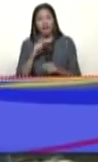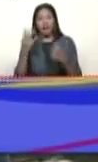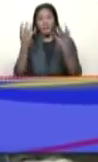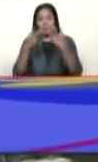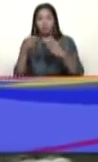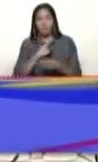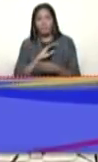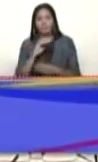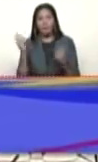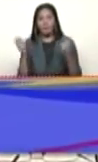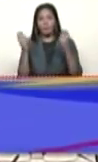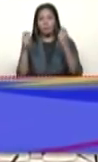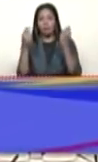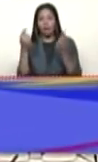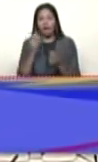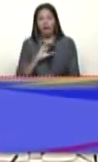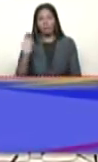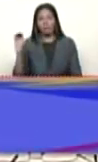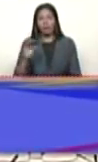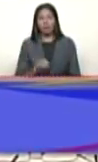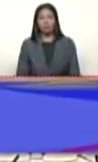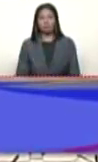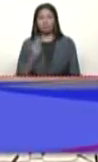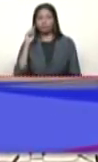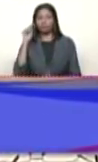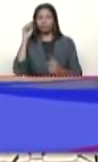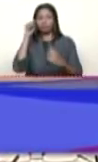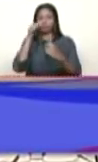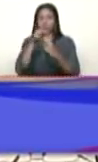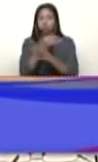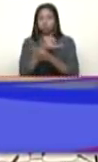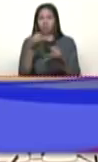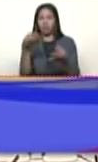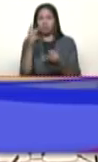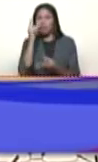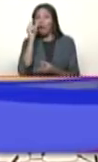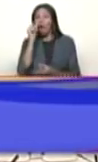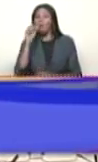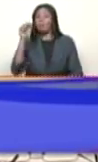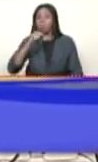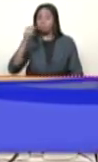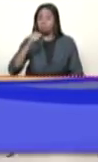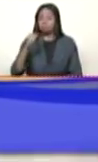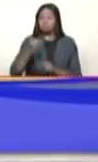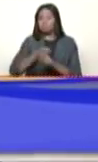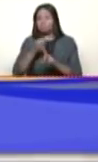buena visión, Jesús Marcano! El hombre espuelea, bien.